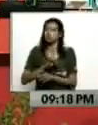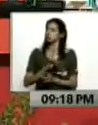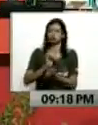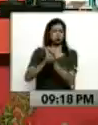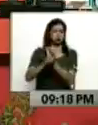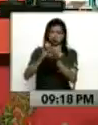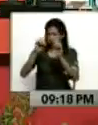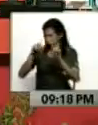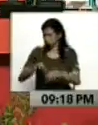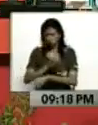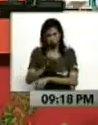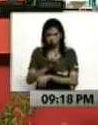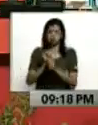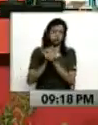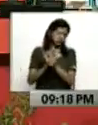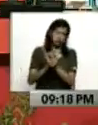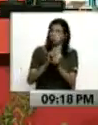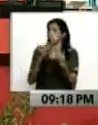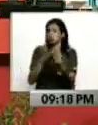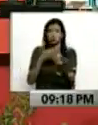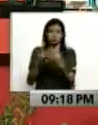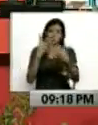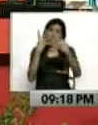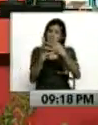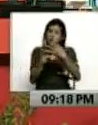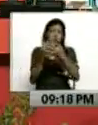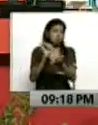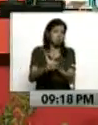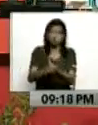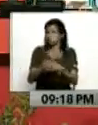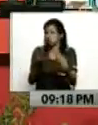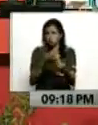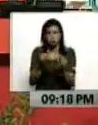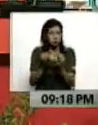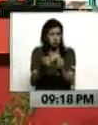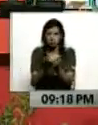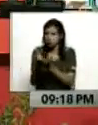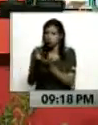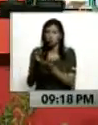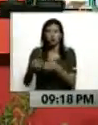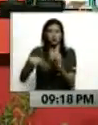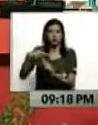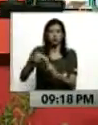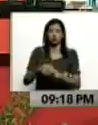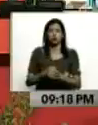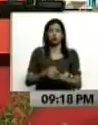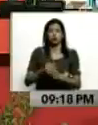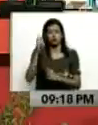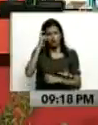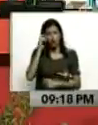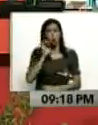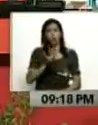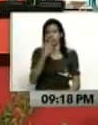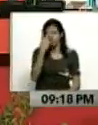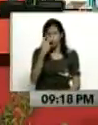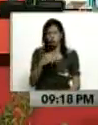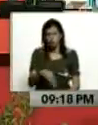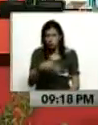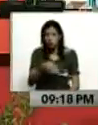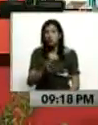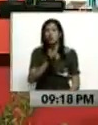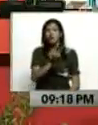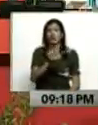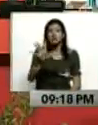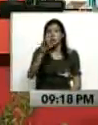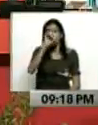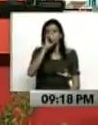rendimos no no no no Por cierto en el 4 de